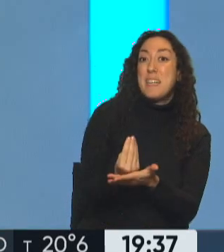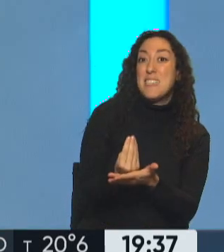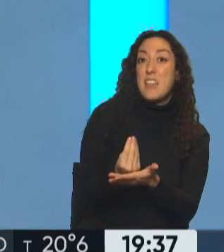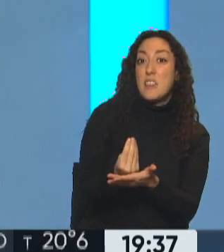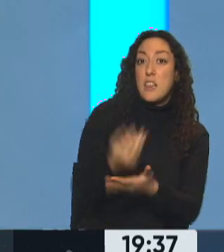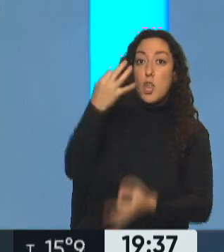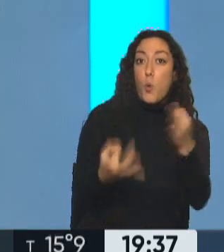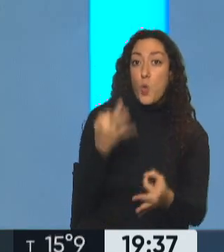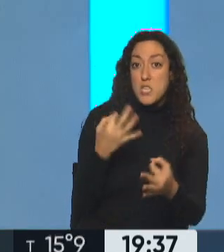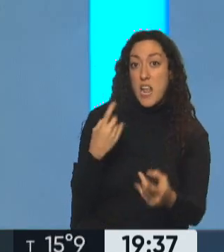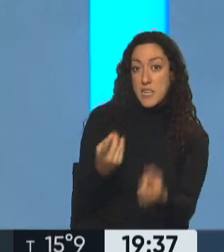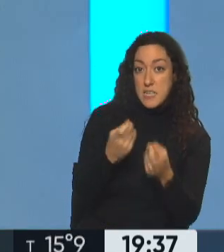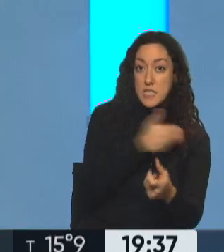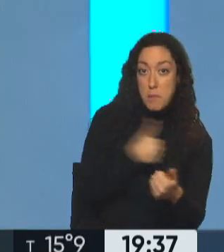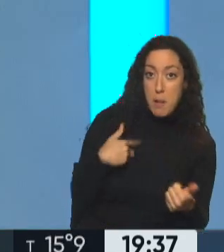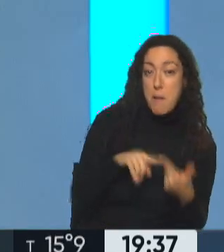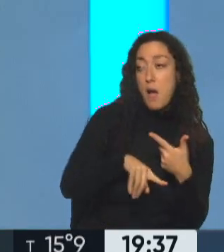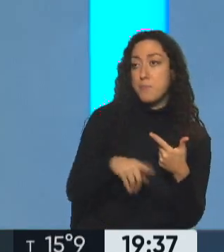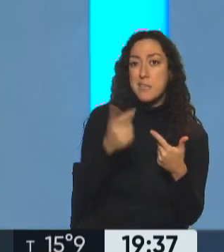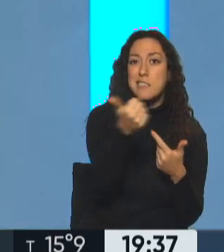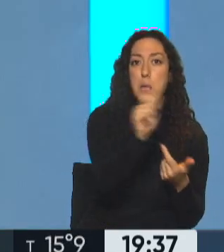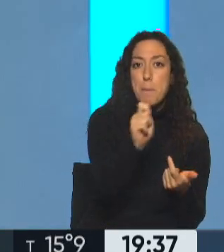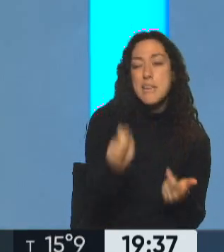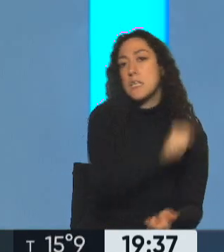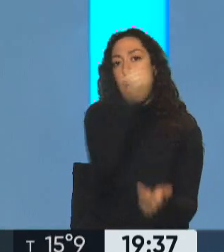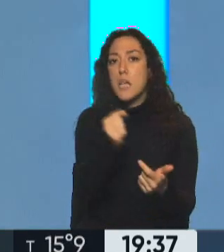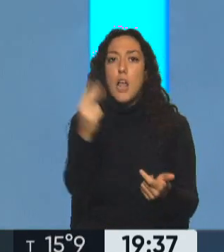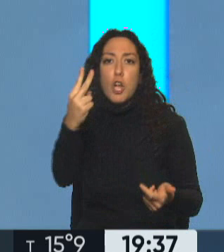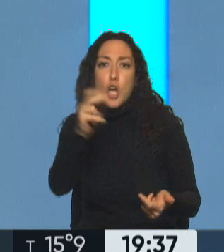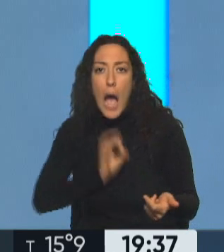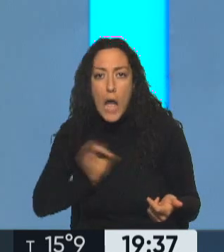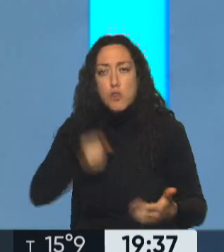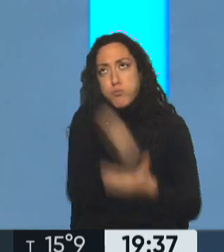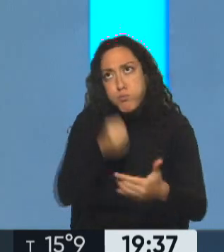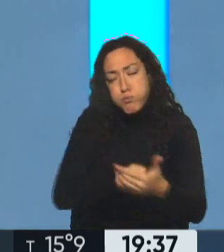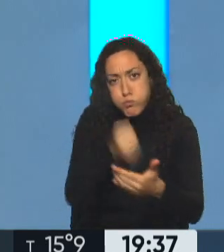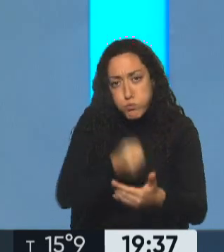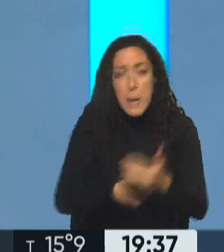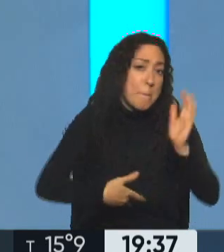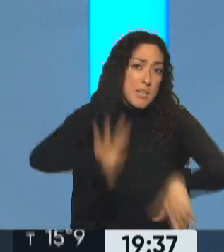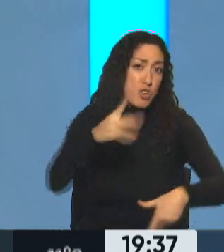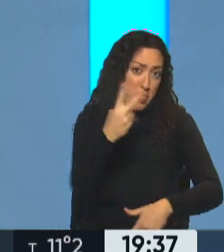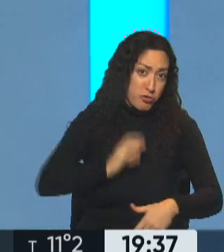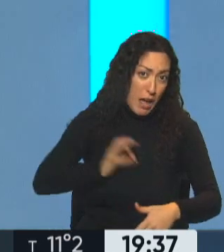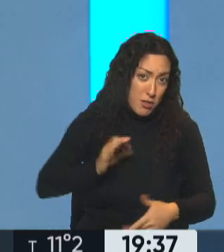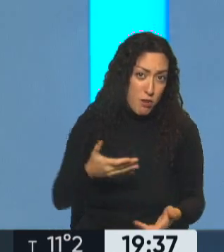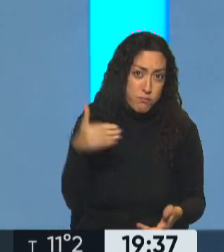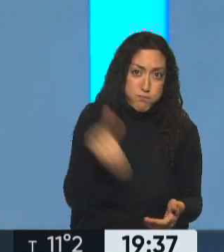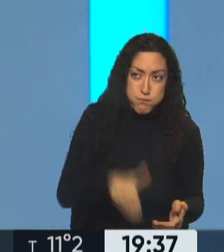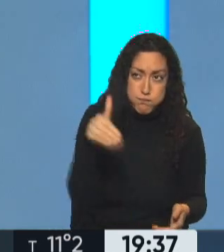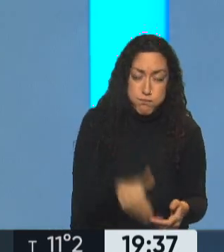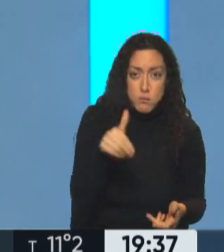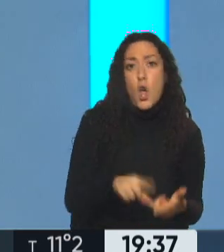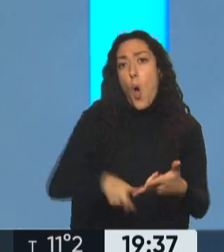para ello, que puede llevar de 6 meses, pero hasta 2 años, y la mayoría lleva 2 años, que no se indexan las